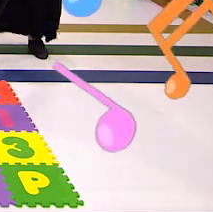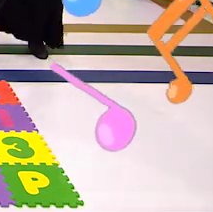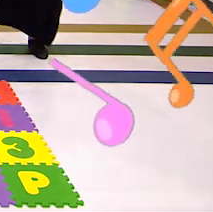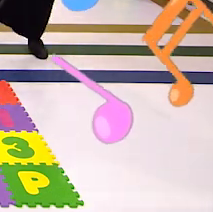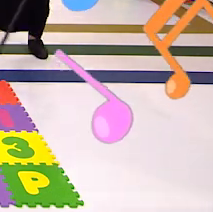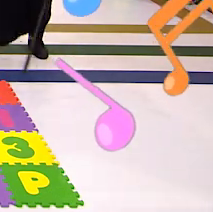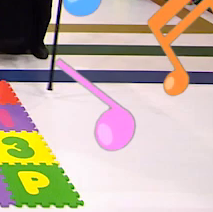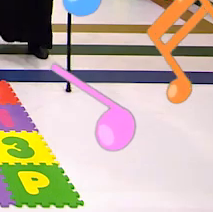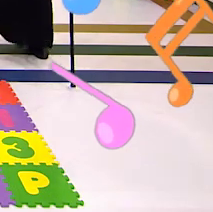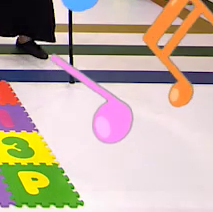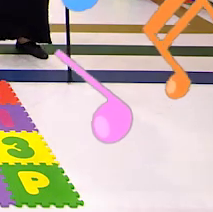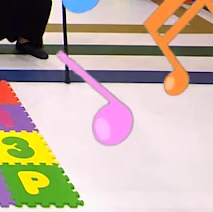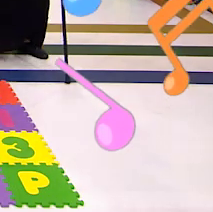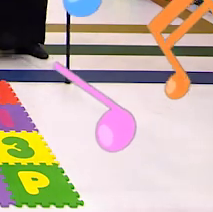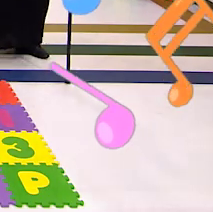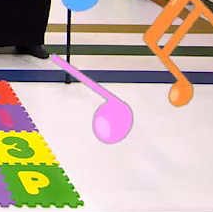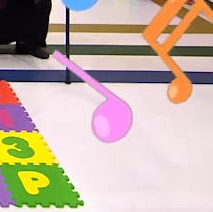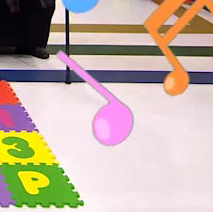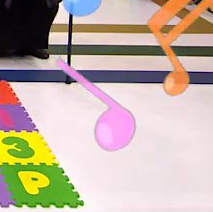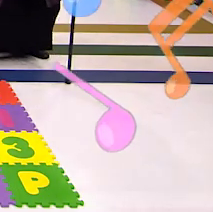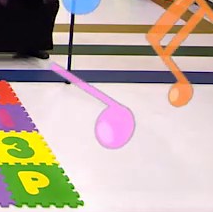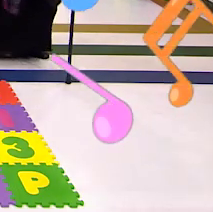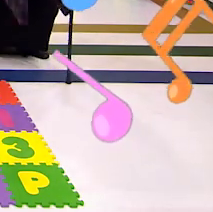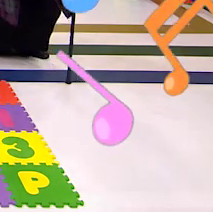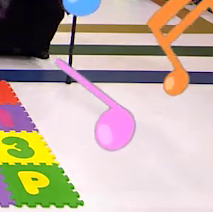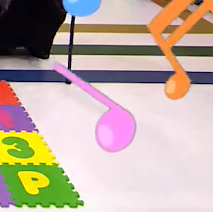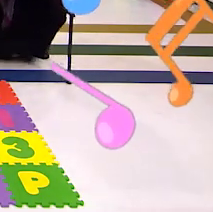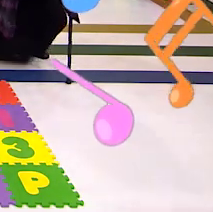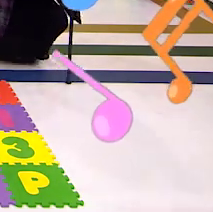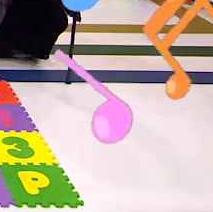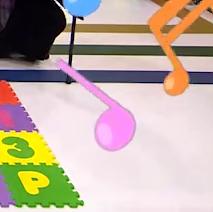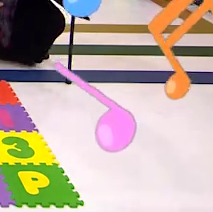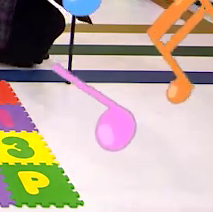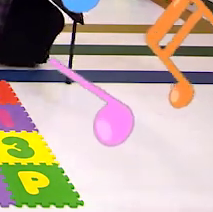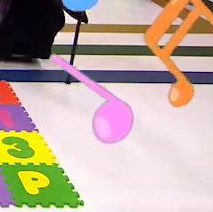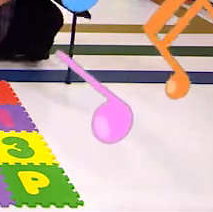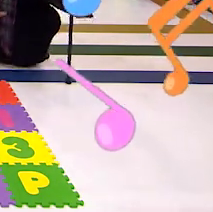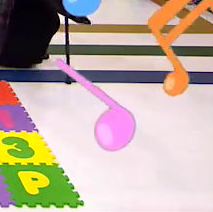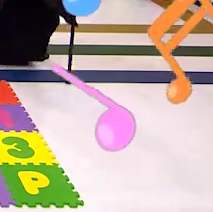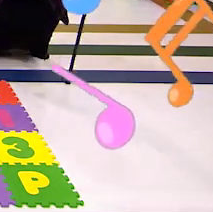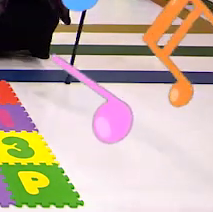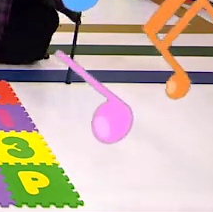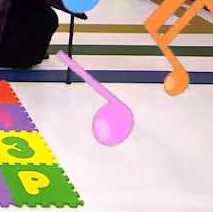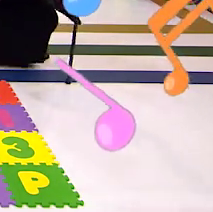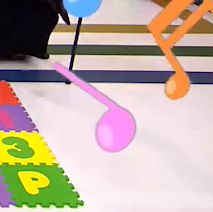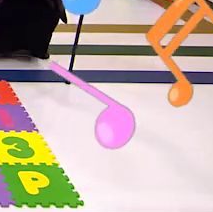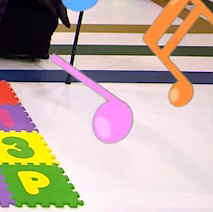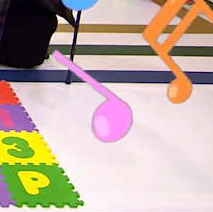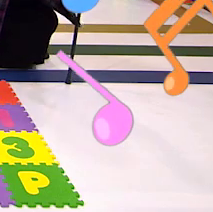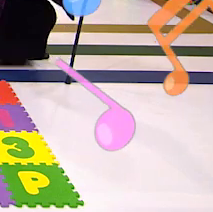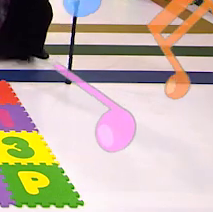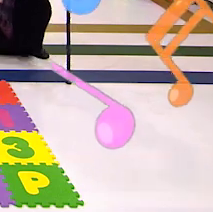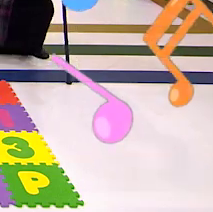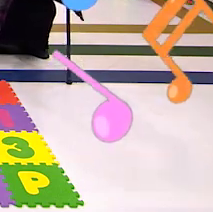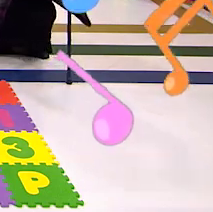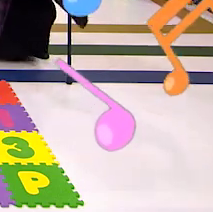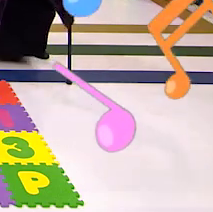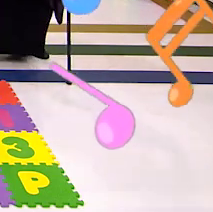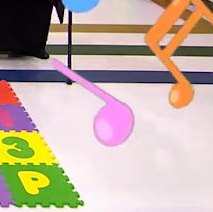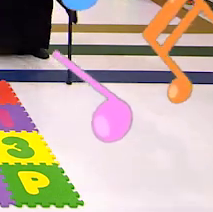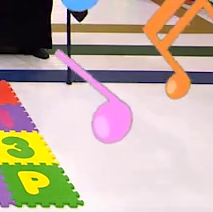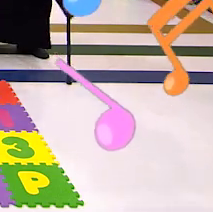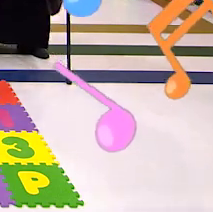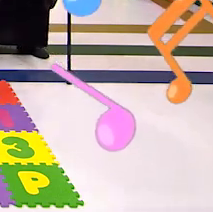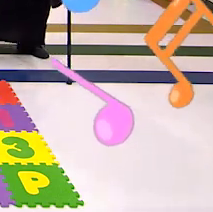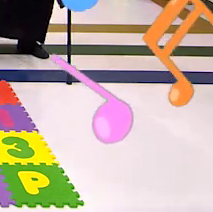abuelita, abuelita, abuelita. ¡Tencha! ¡Ay, abuelita, qué ágil eres!